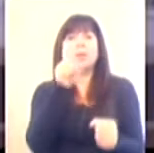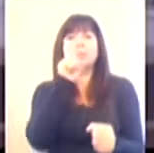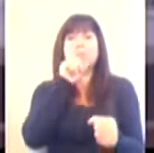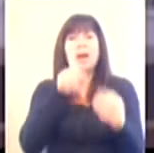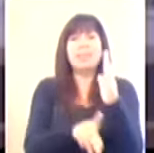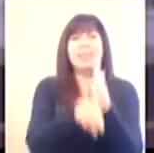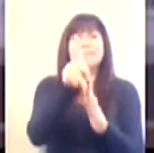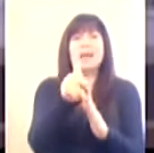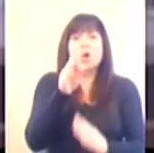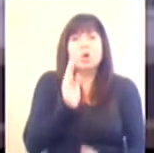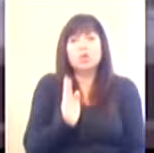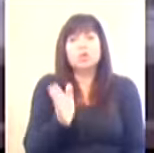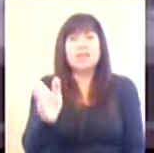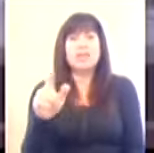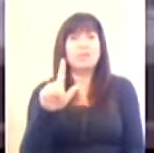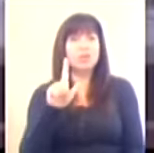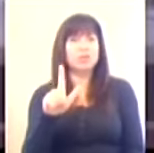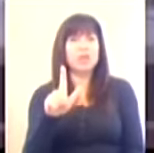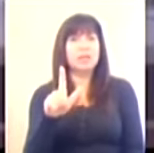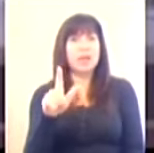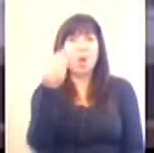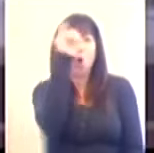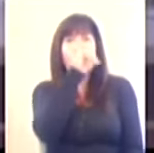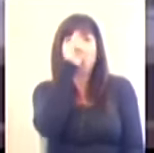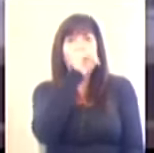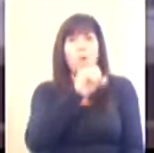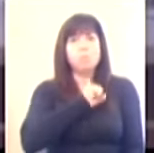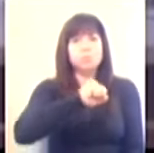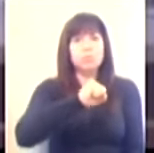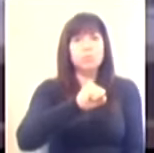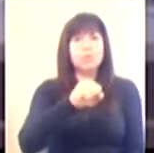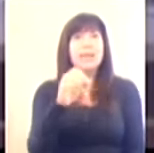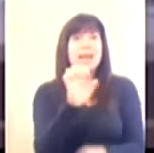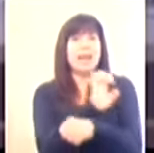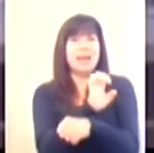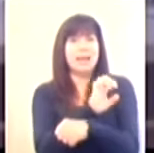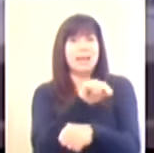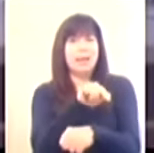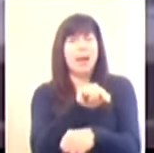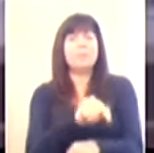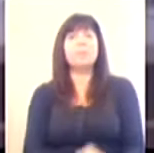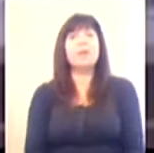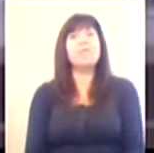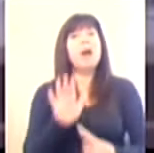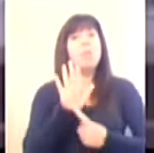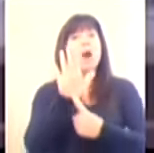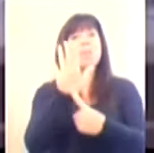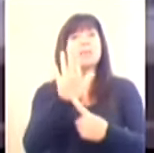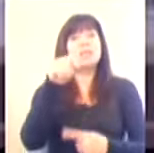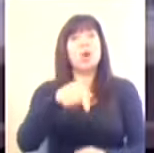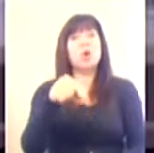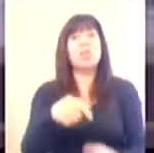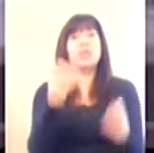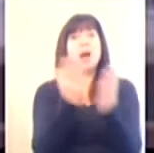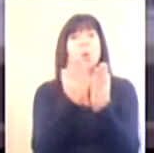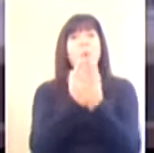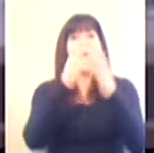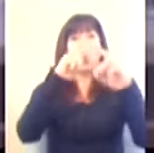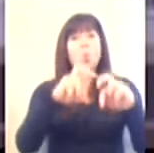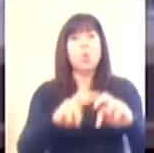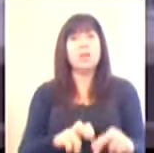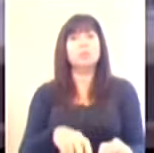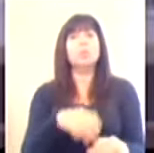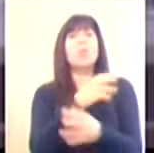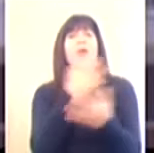7, la descontaminación y la equidad energética. Vamos a presentar hoy día un estudio que muestra cómo